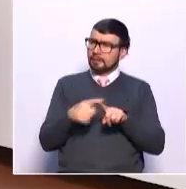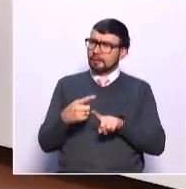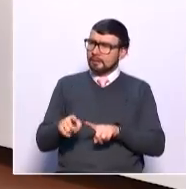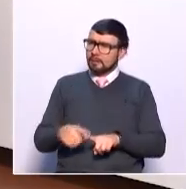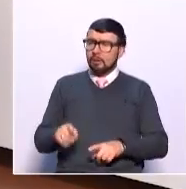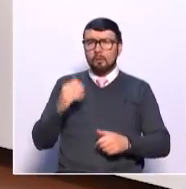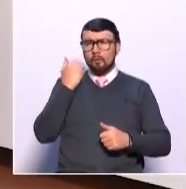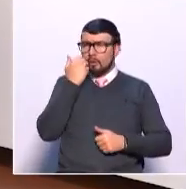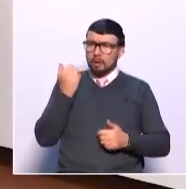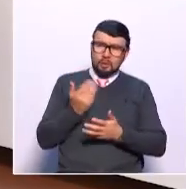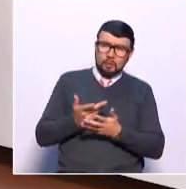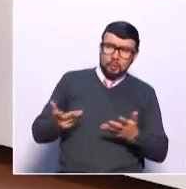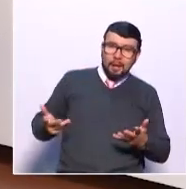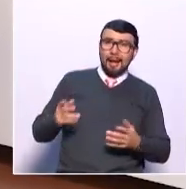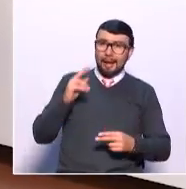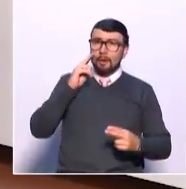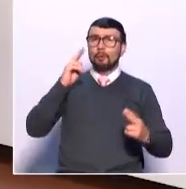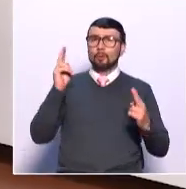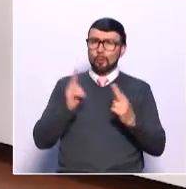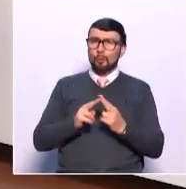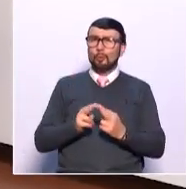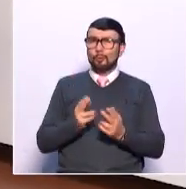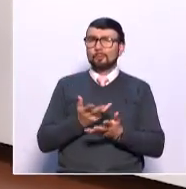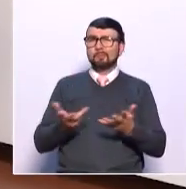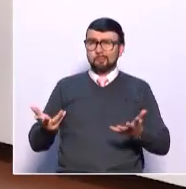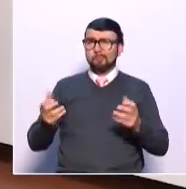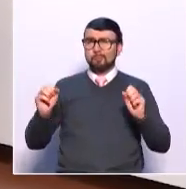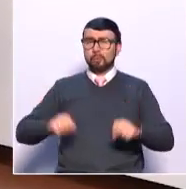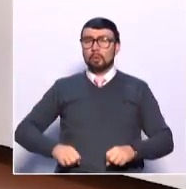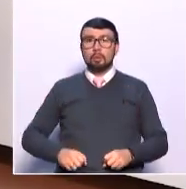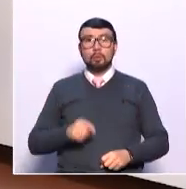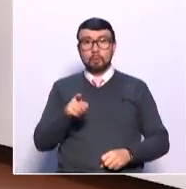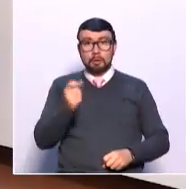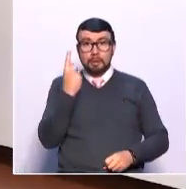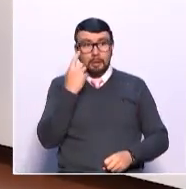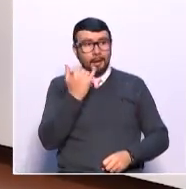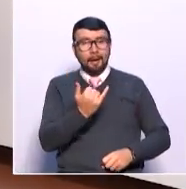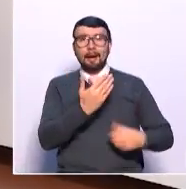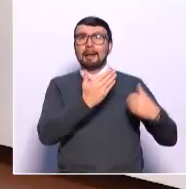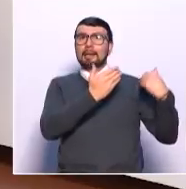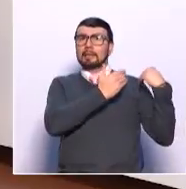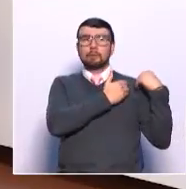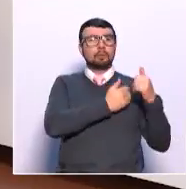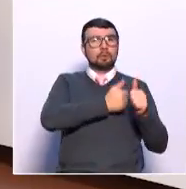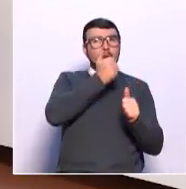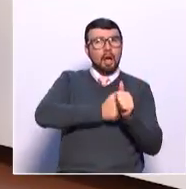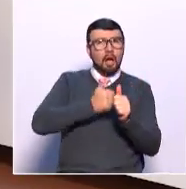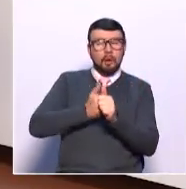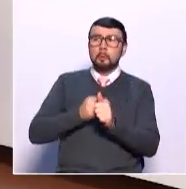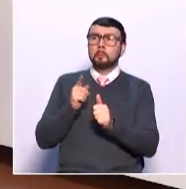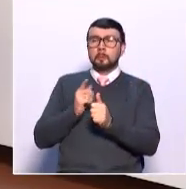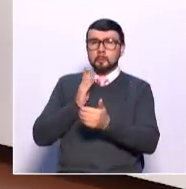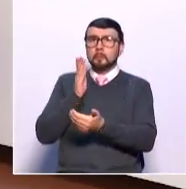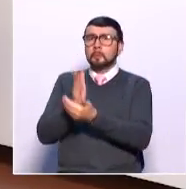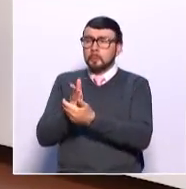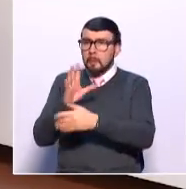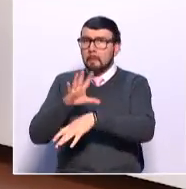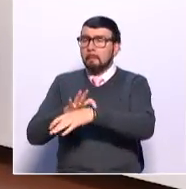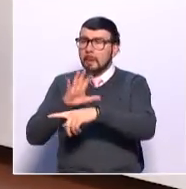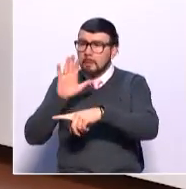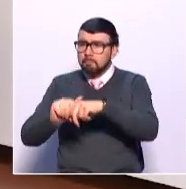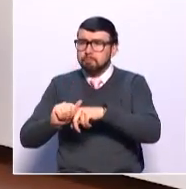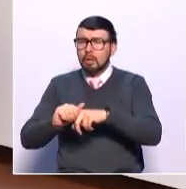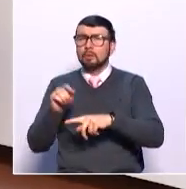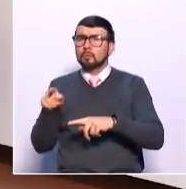adicionalmente y entiendan la responsabilidad de cada uno de consultar de hacer sus exámenes de